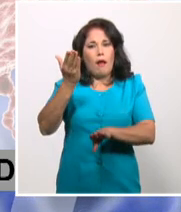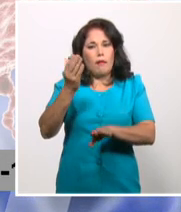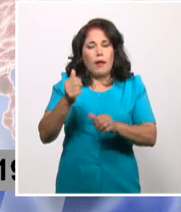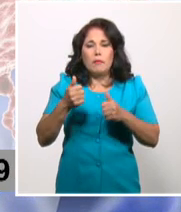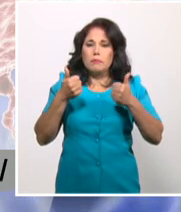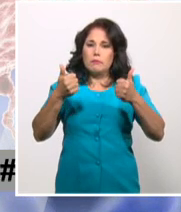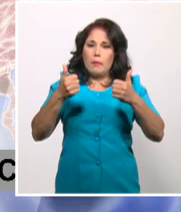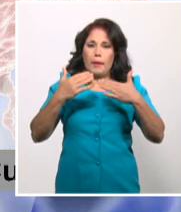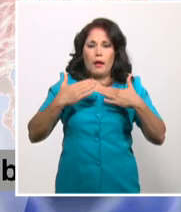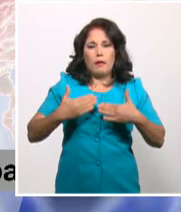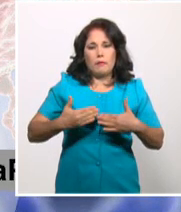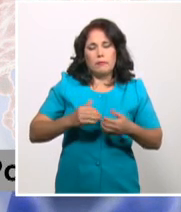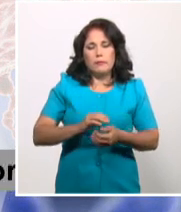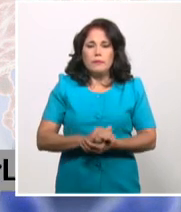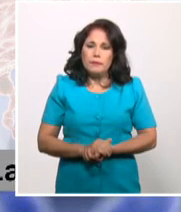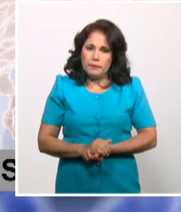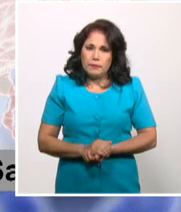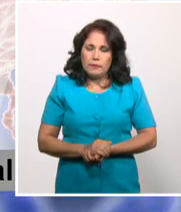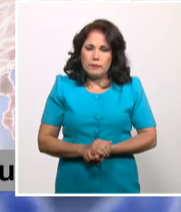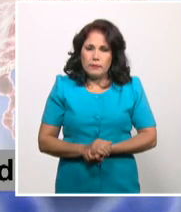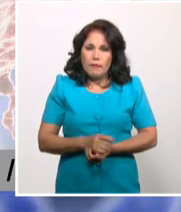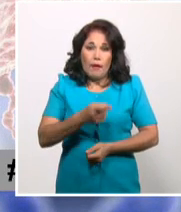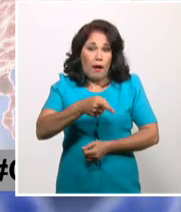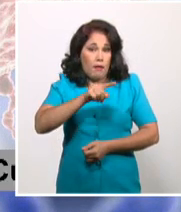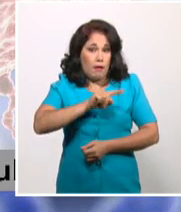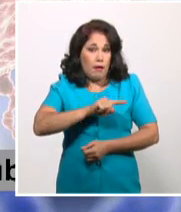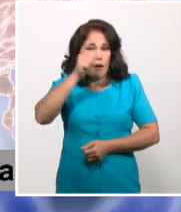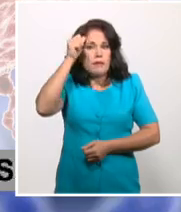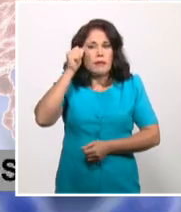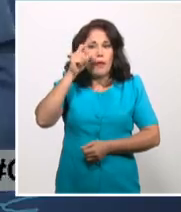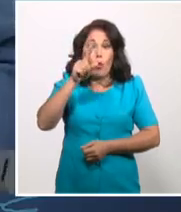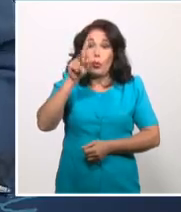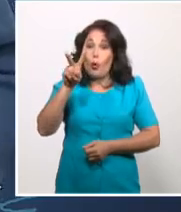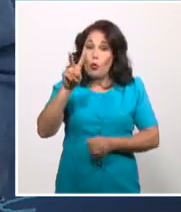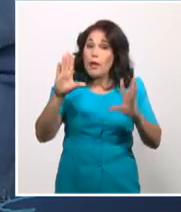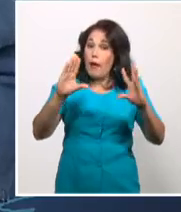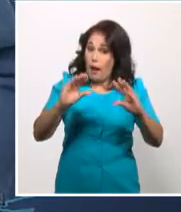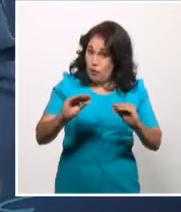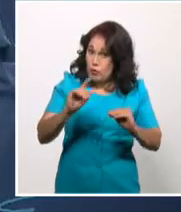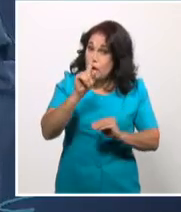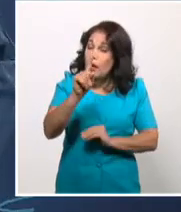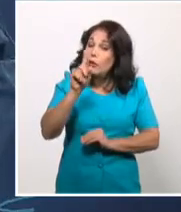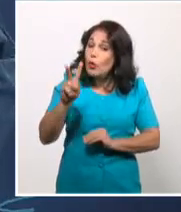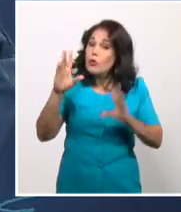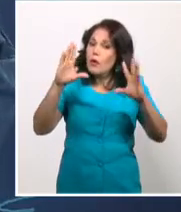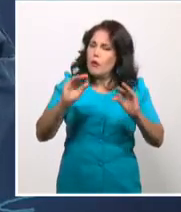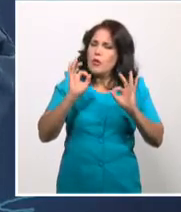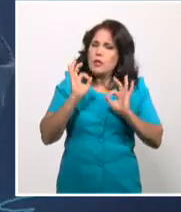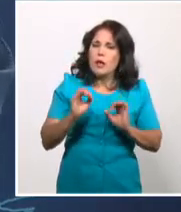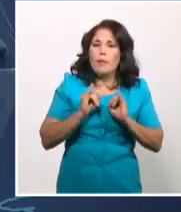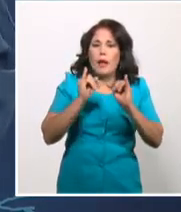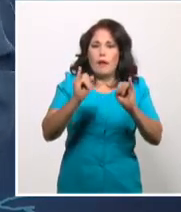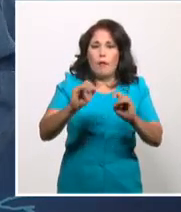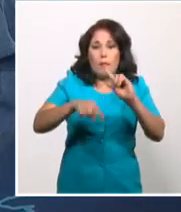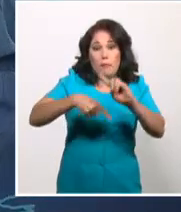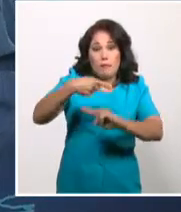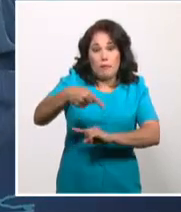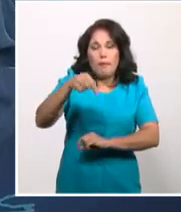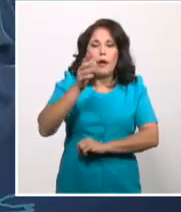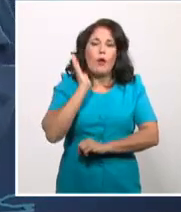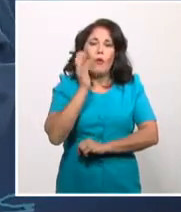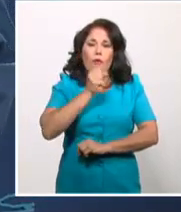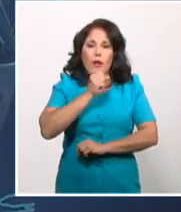el alta clínica hasta el día de ayer, sábado, a las 12 de la noche, que es el parte que se ofrece siempre al otro día en esta conferencia de